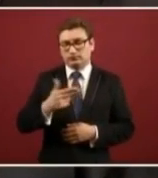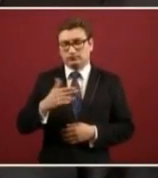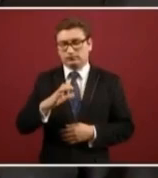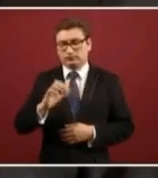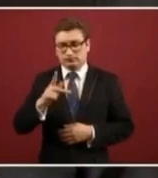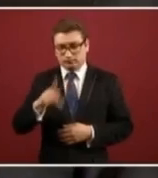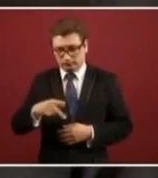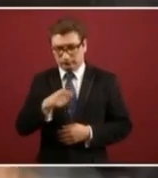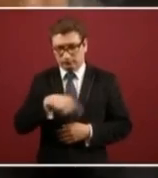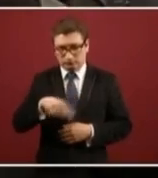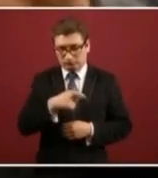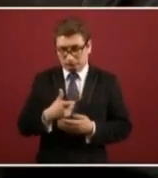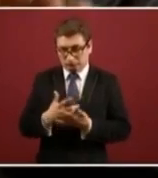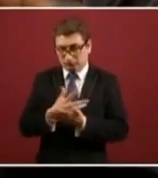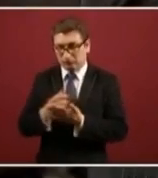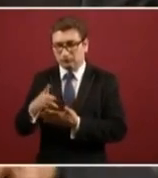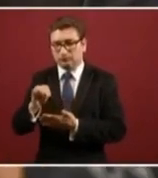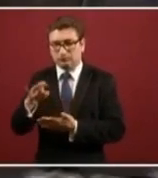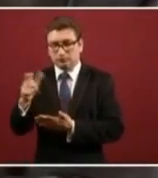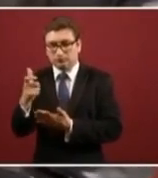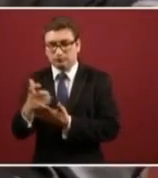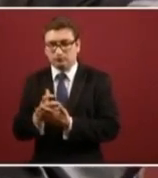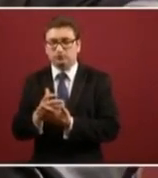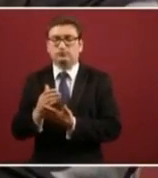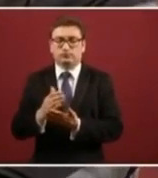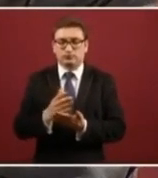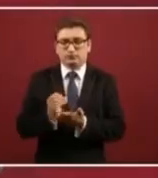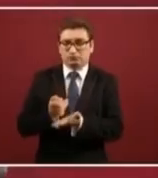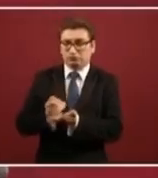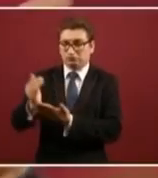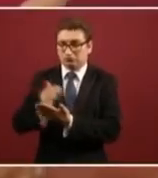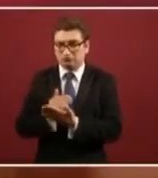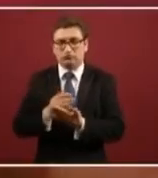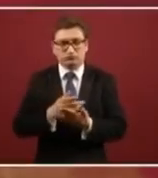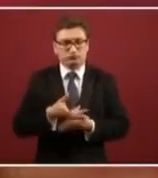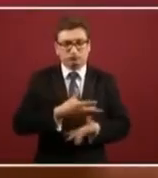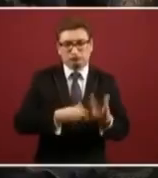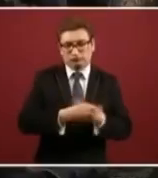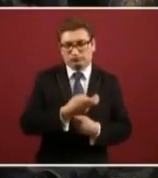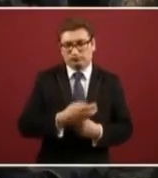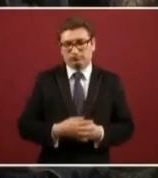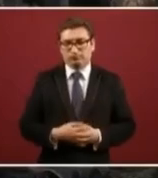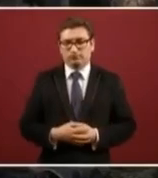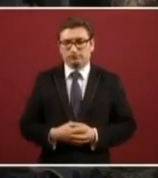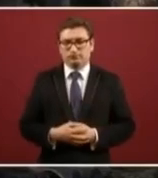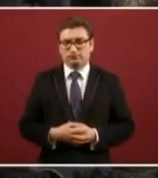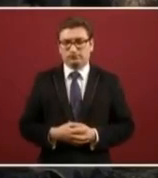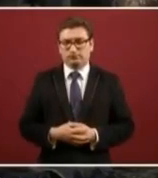obtener por la disminución de la carga fiscal en Pemex.